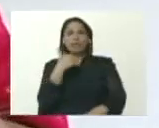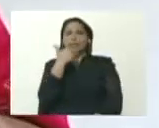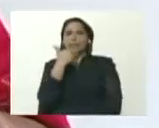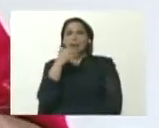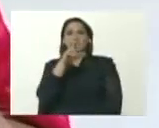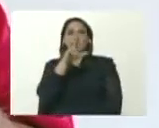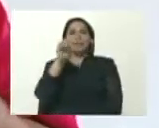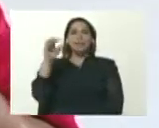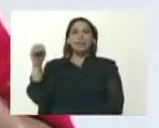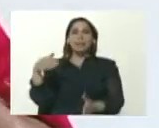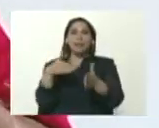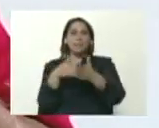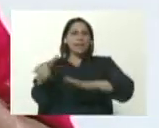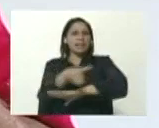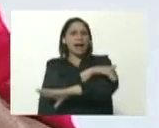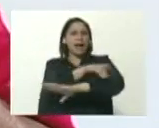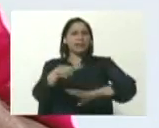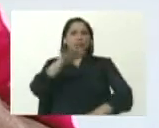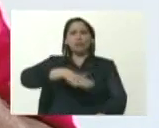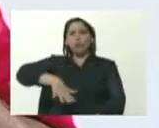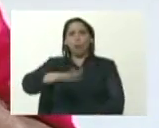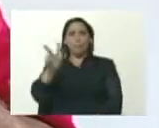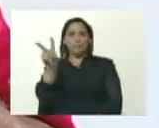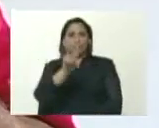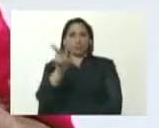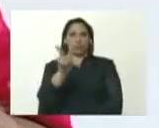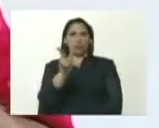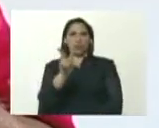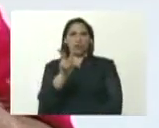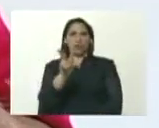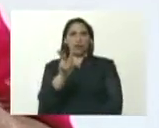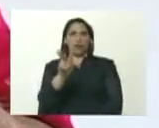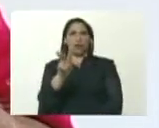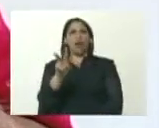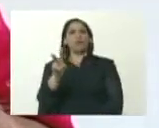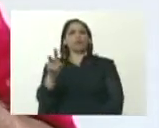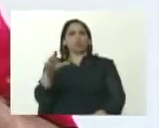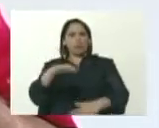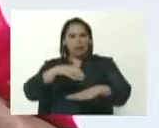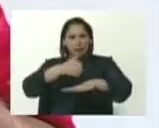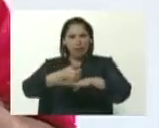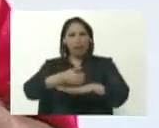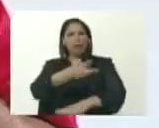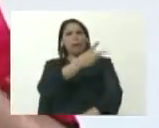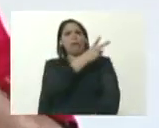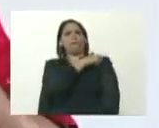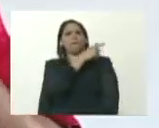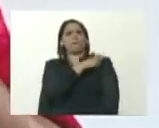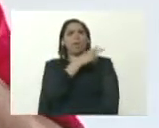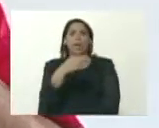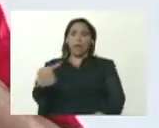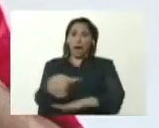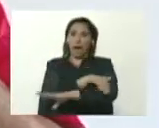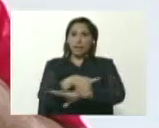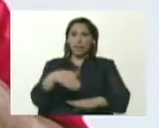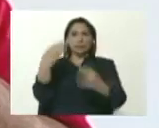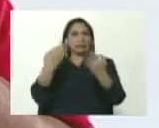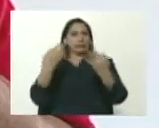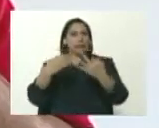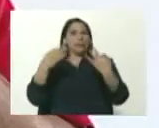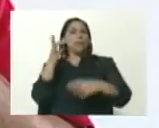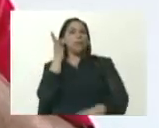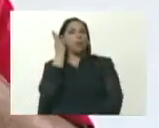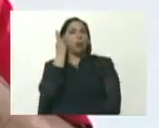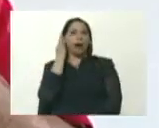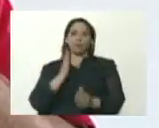300.000 calles de toda Venezuela. De toda Venezuela, con su jefe de calle o jefa. Normalmente son jefas. Es bueno decirlo, que las